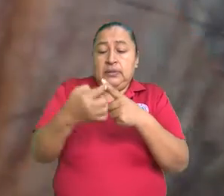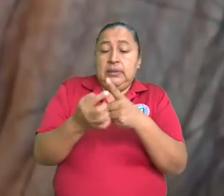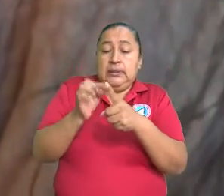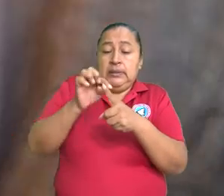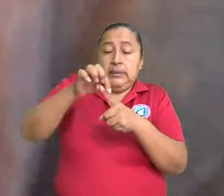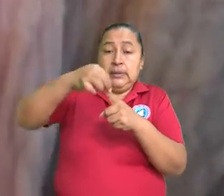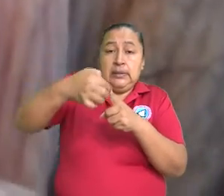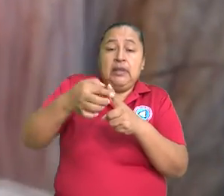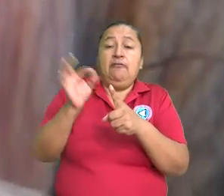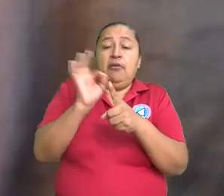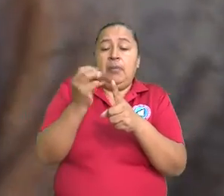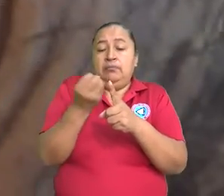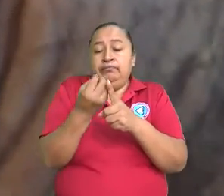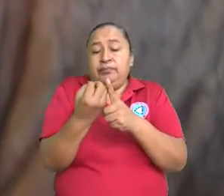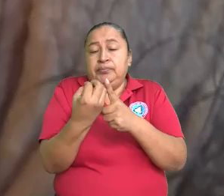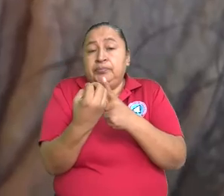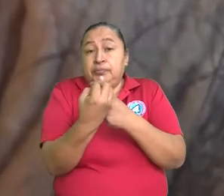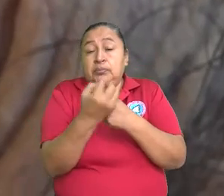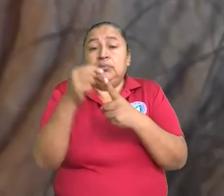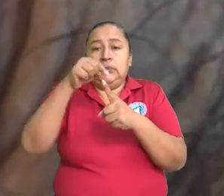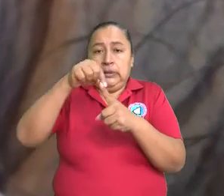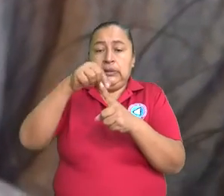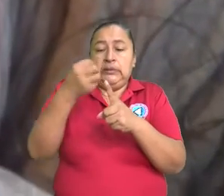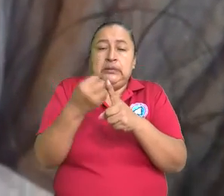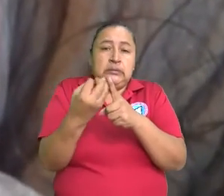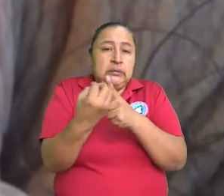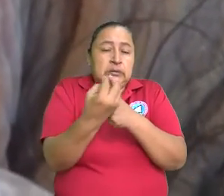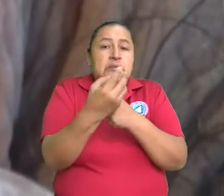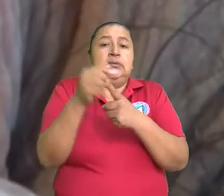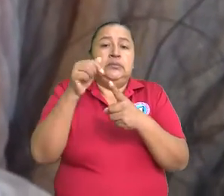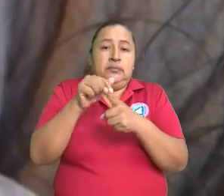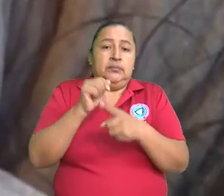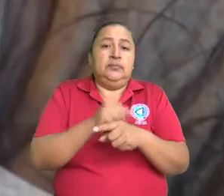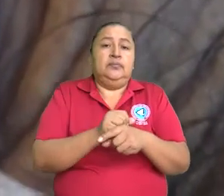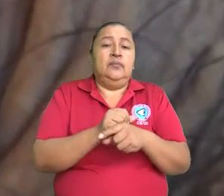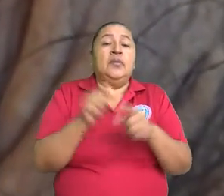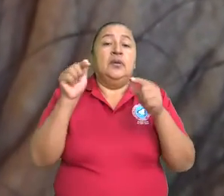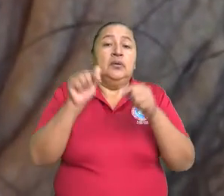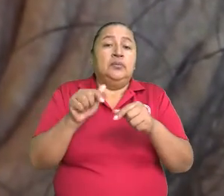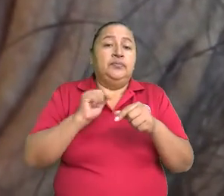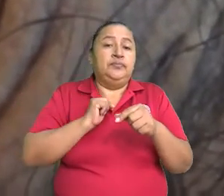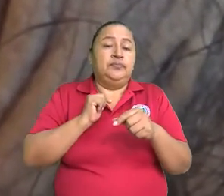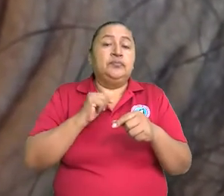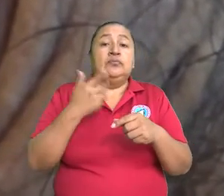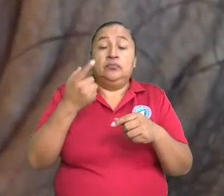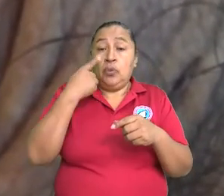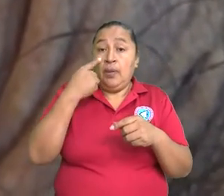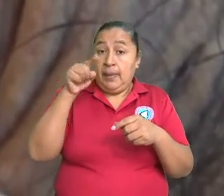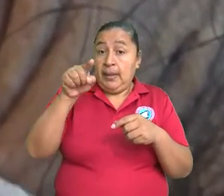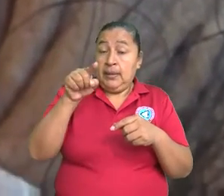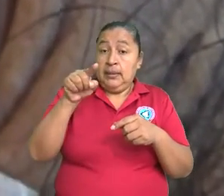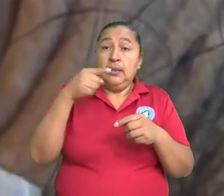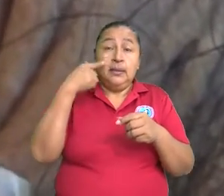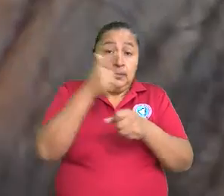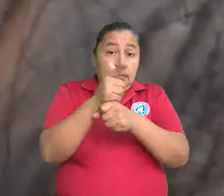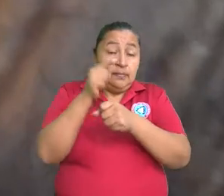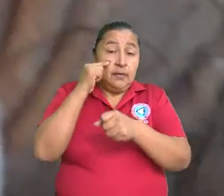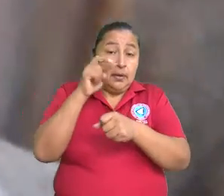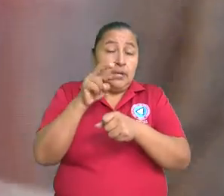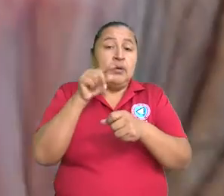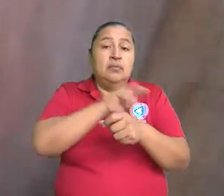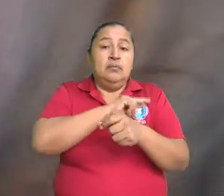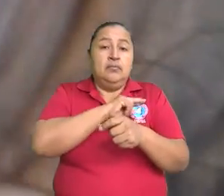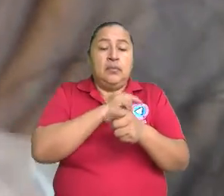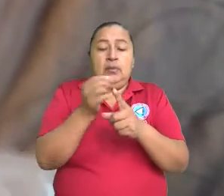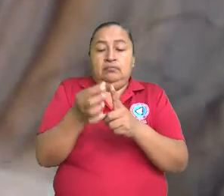donde ellos forman generalmente la verruga. Entonces, Si ustedes se fijan en las imágenes, entonces a